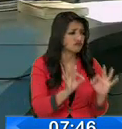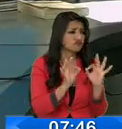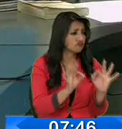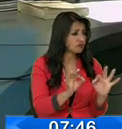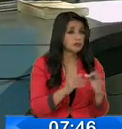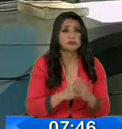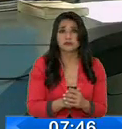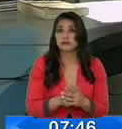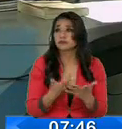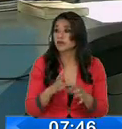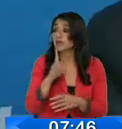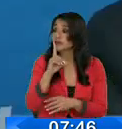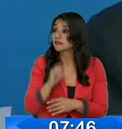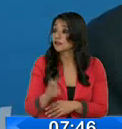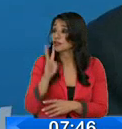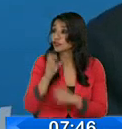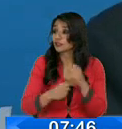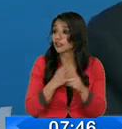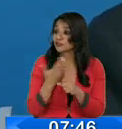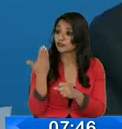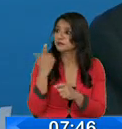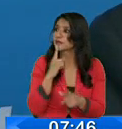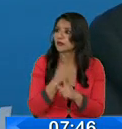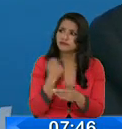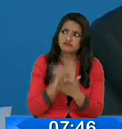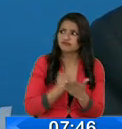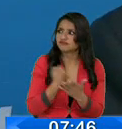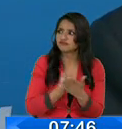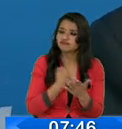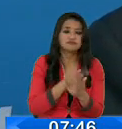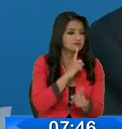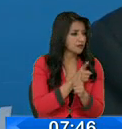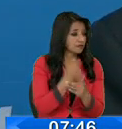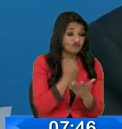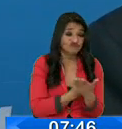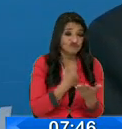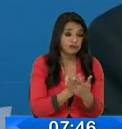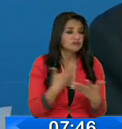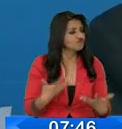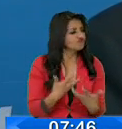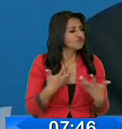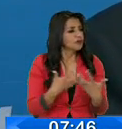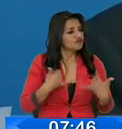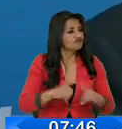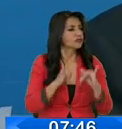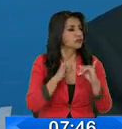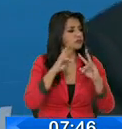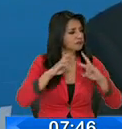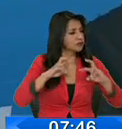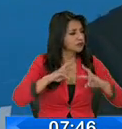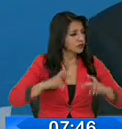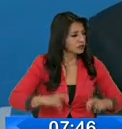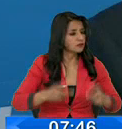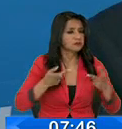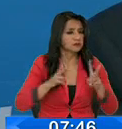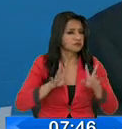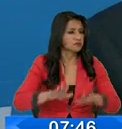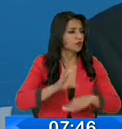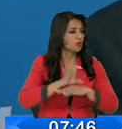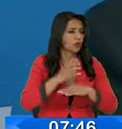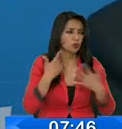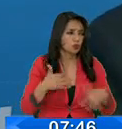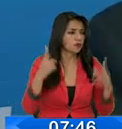cumplió 102 años de hace 10 días de tal manera que esa persistencia es la que nos motiva también y sobre todo el drama de este país